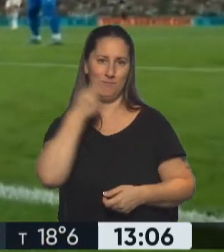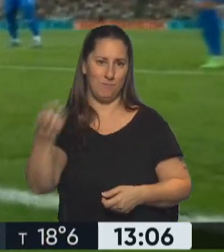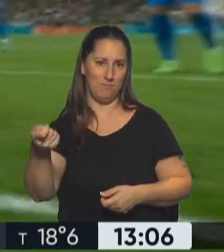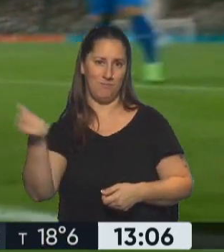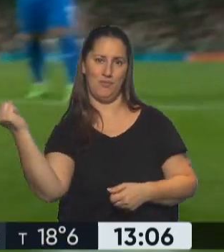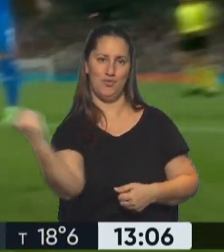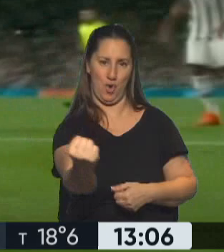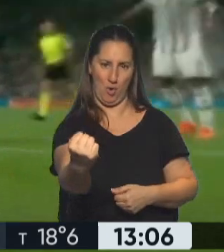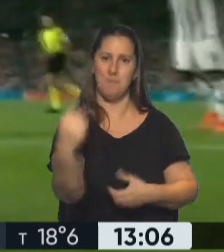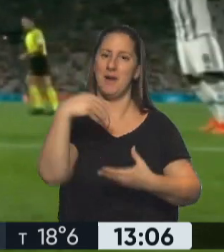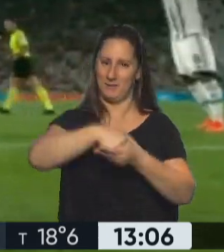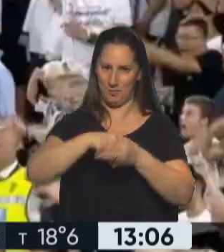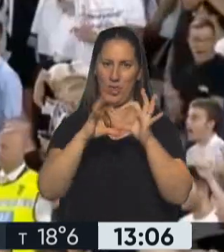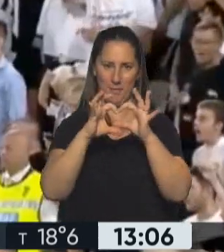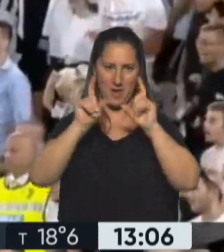una asistencia,